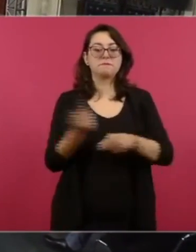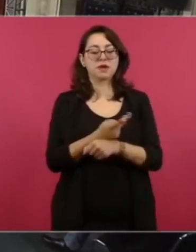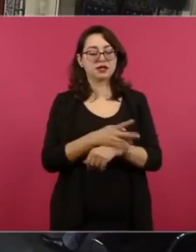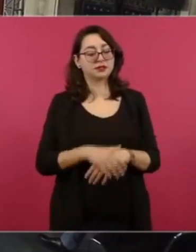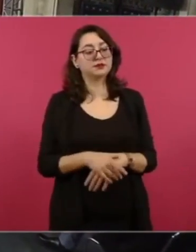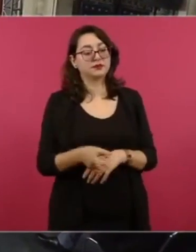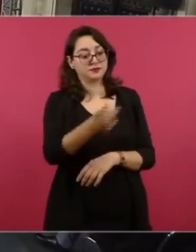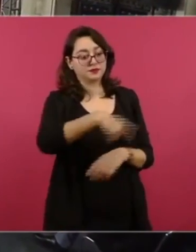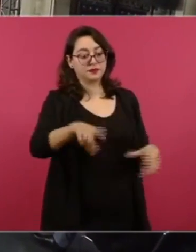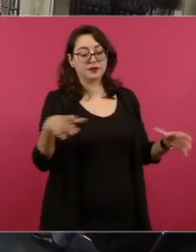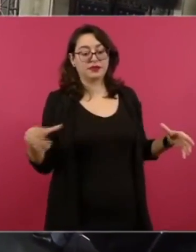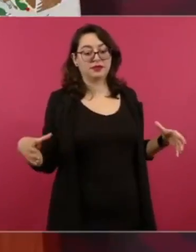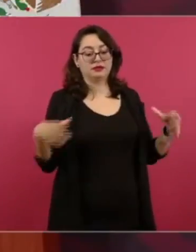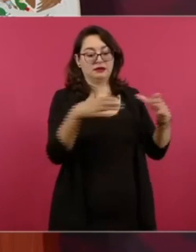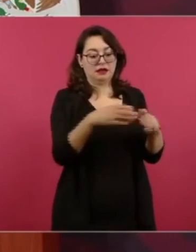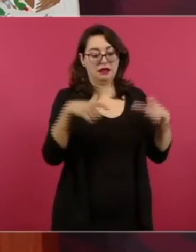los de arriba,